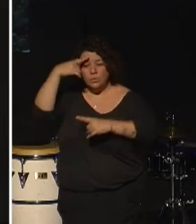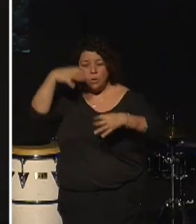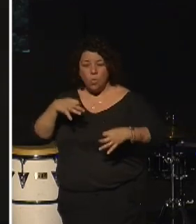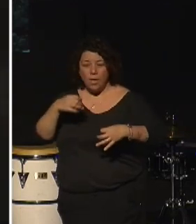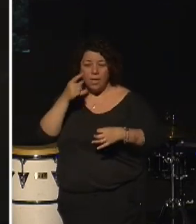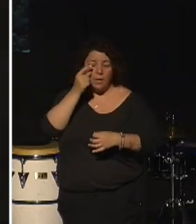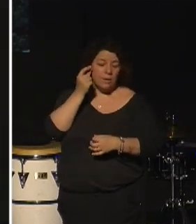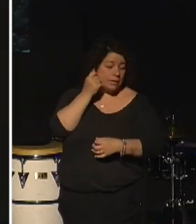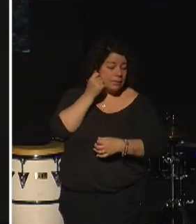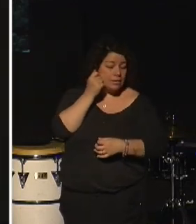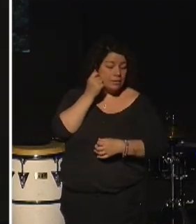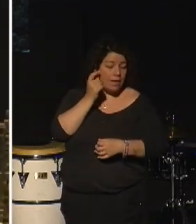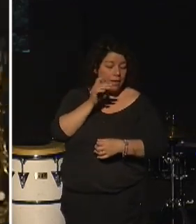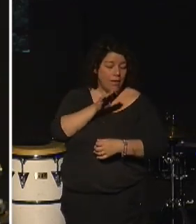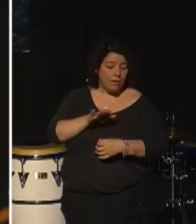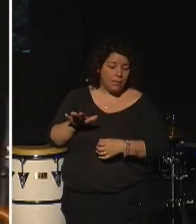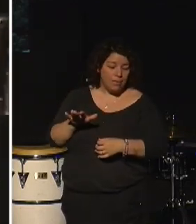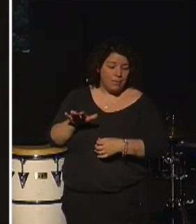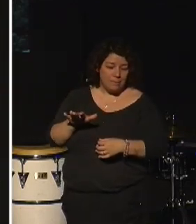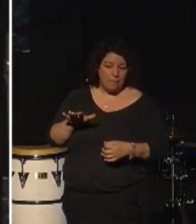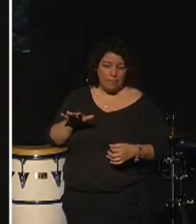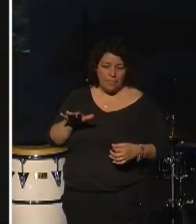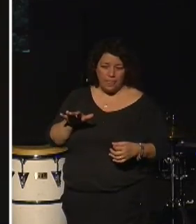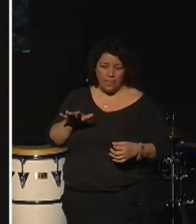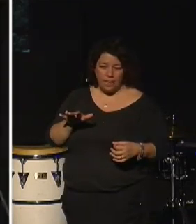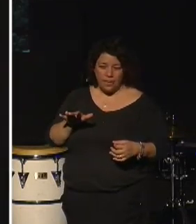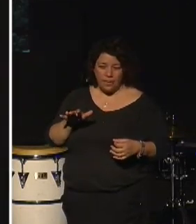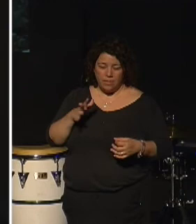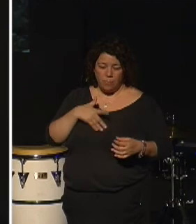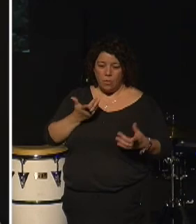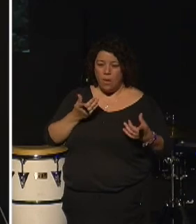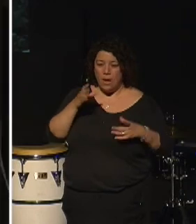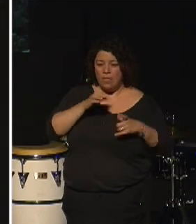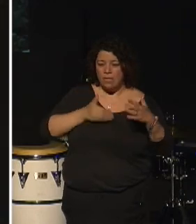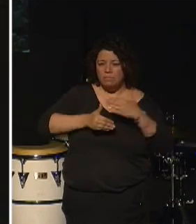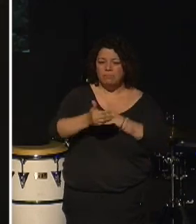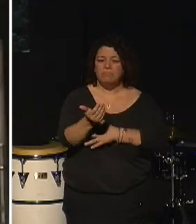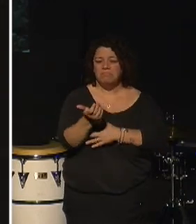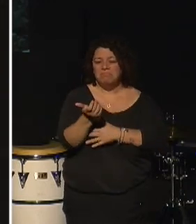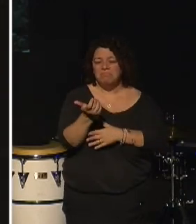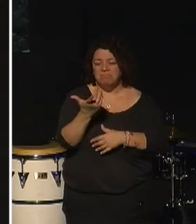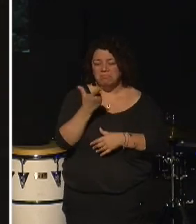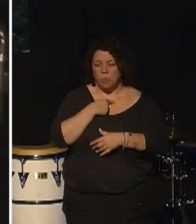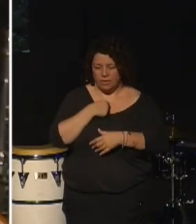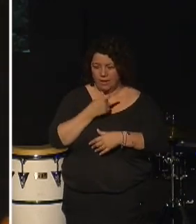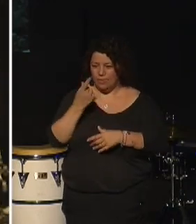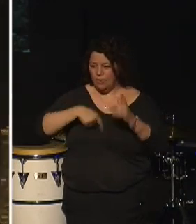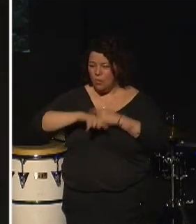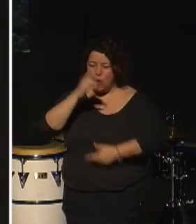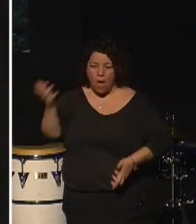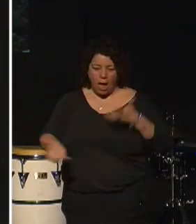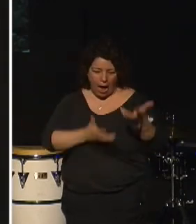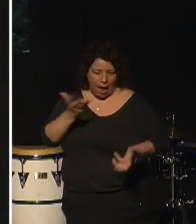niña no querrá hacer algo de ciencia. Así que una vez más, os animo,